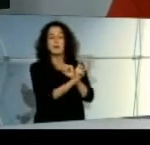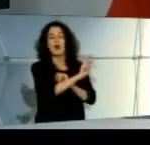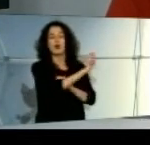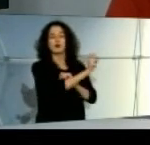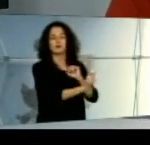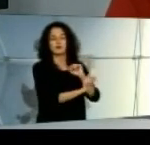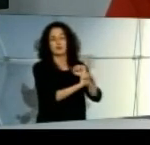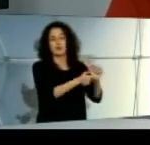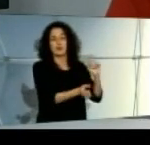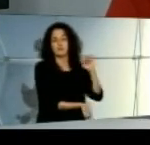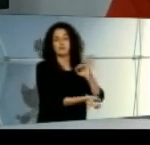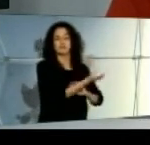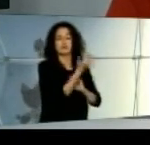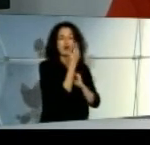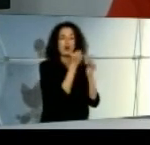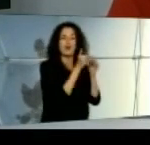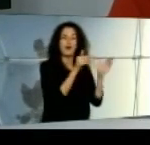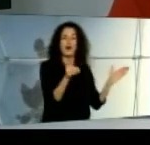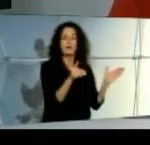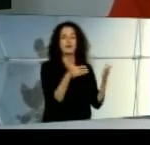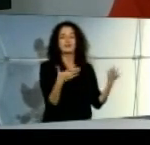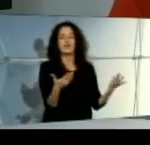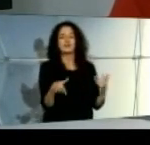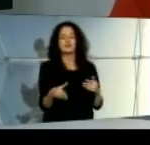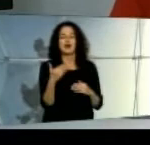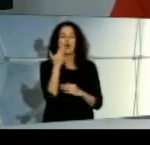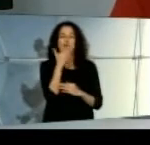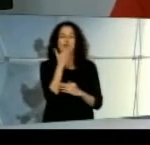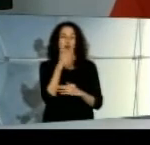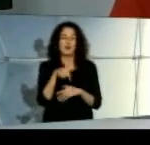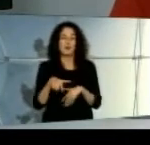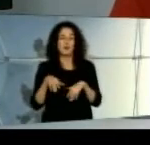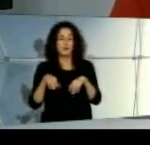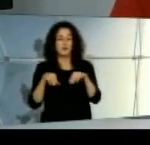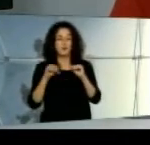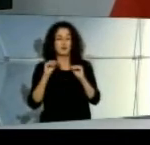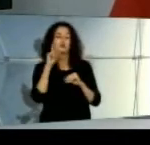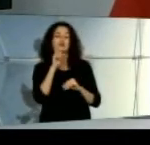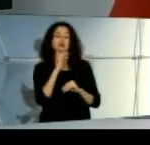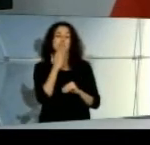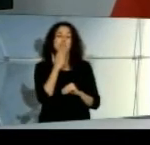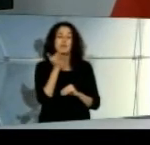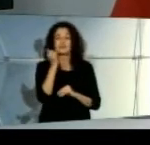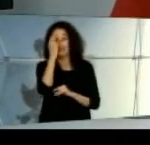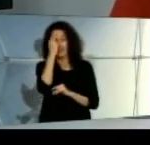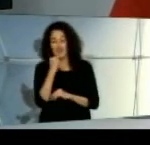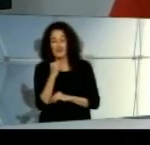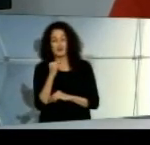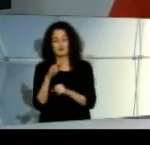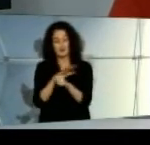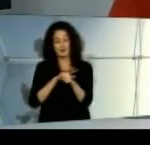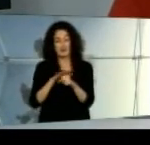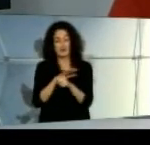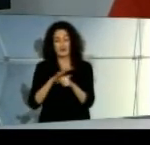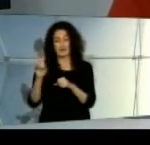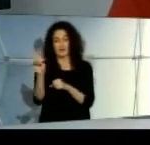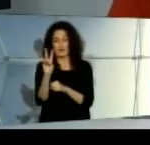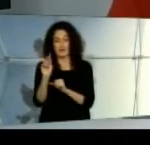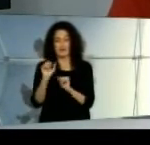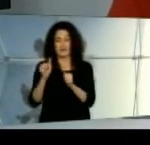otro colegio para sordos, con lo cual empieza la decadencia del colegio de sordomudos y ciegos de del distrito de